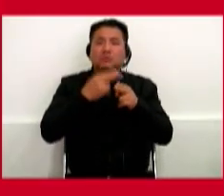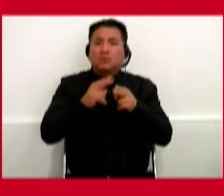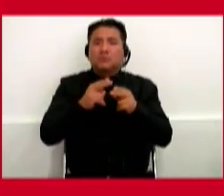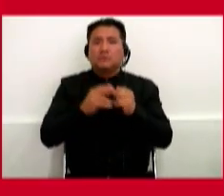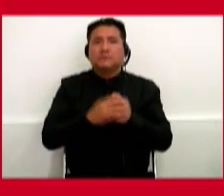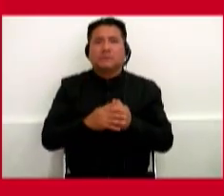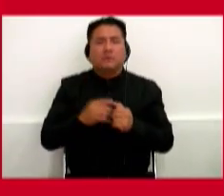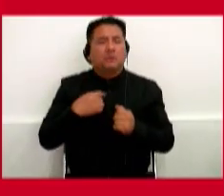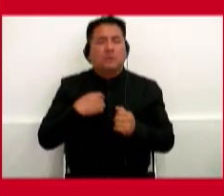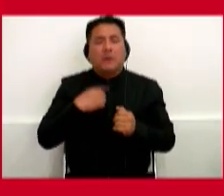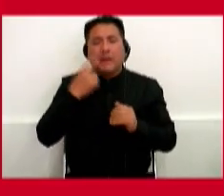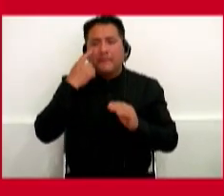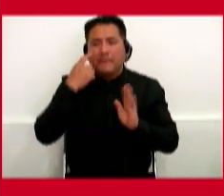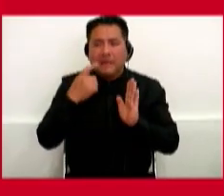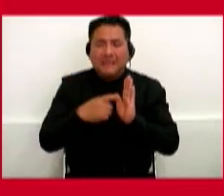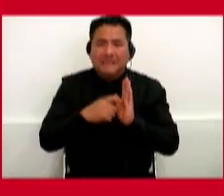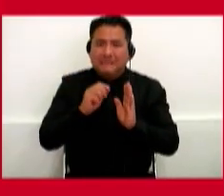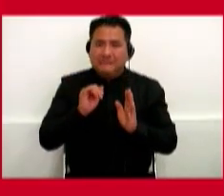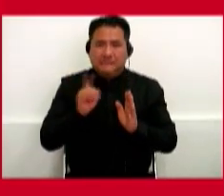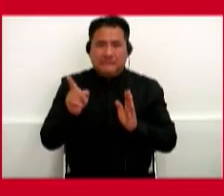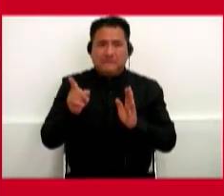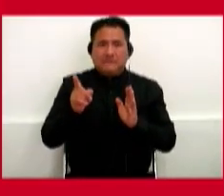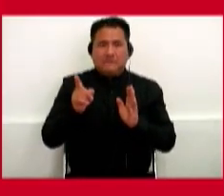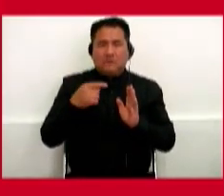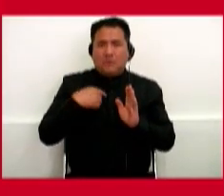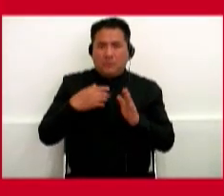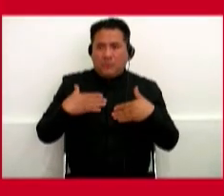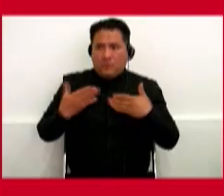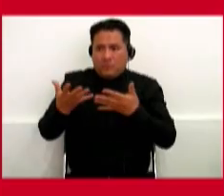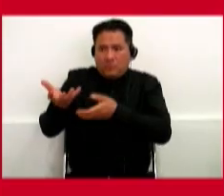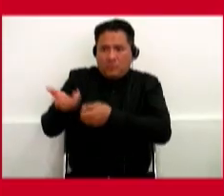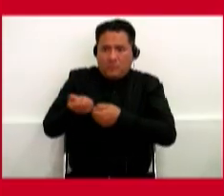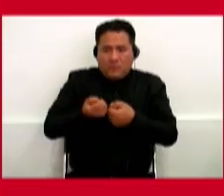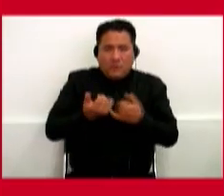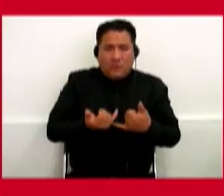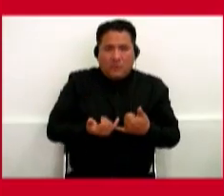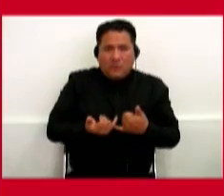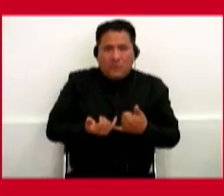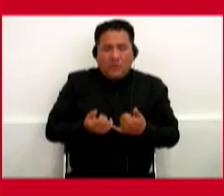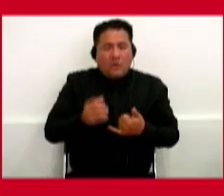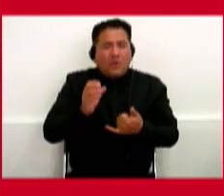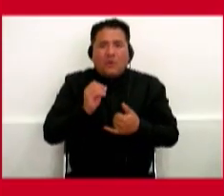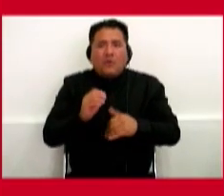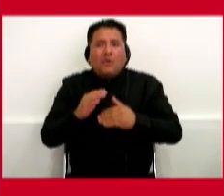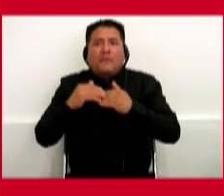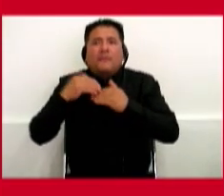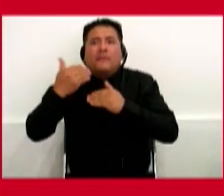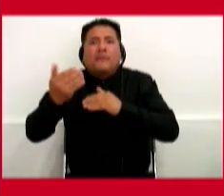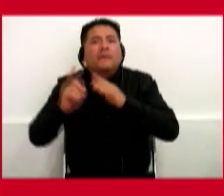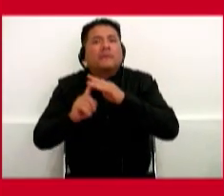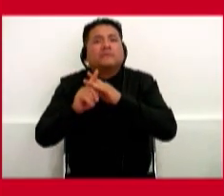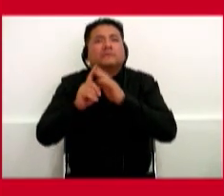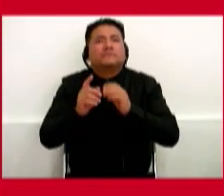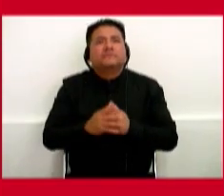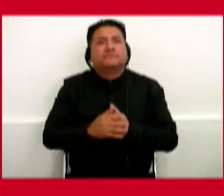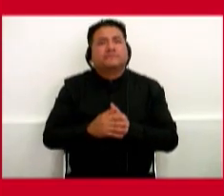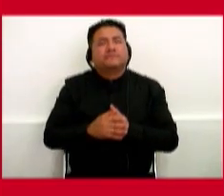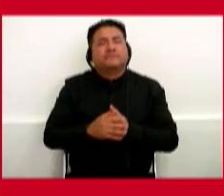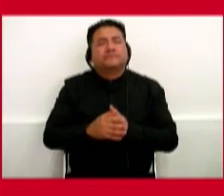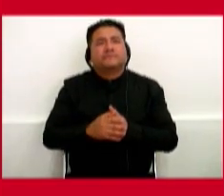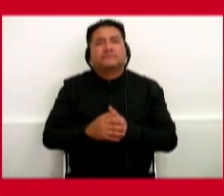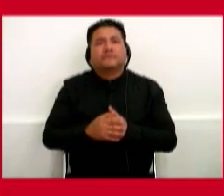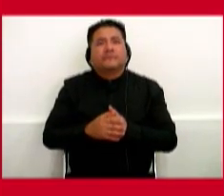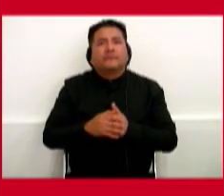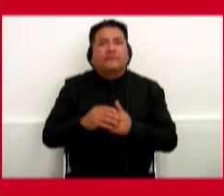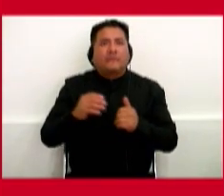más sacarlo hoy o quizás lo dejo para mañana y voy a sacar el que viene después. Entonces, ese concepto es un concepto iterativo, que es un